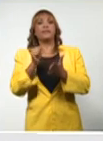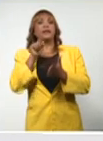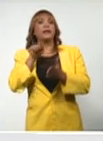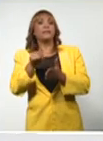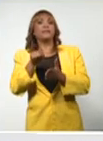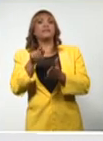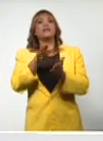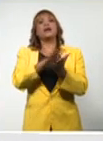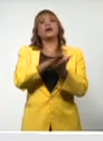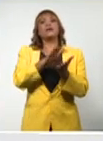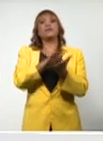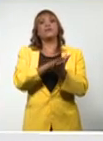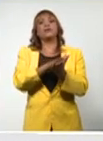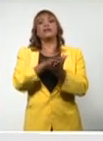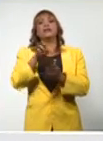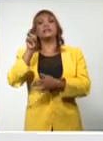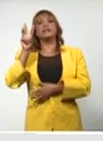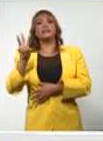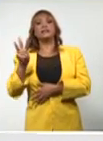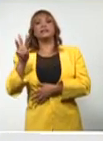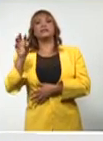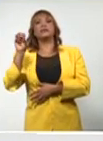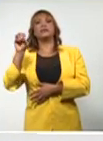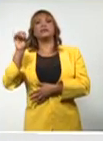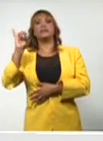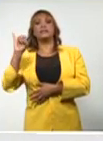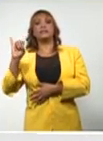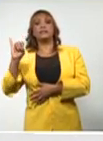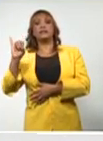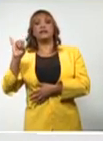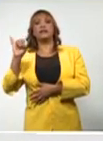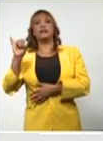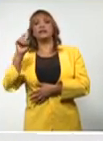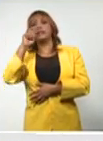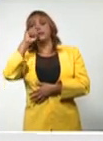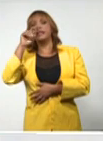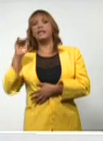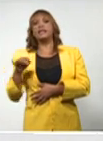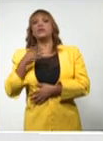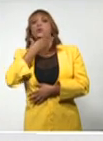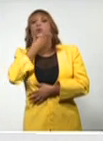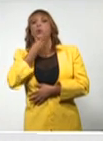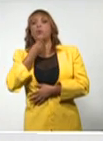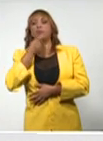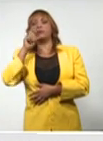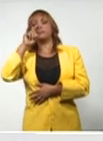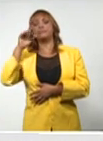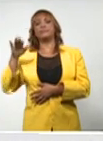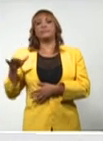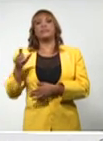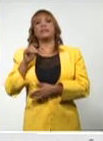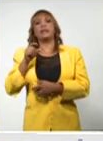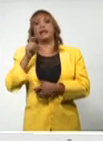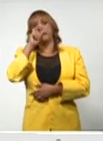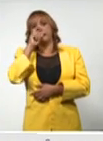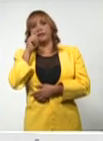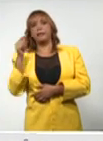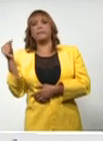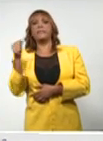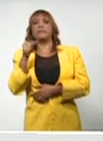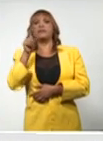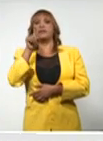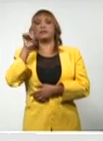acumulan 306 niños jóvenes en edad pediátrica, menores de 19 años de